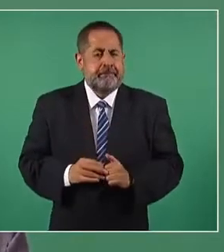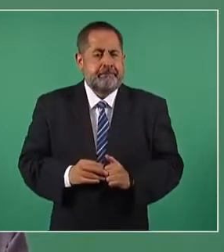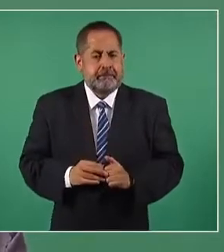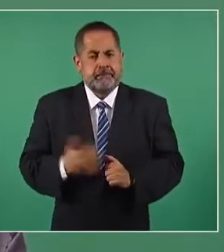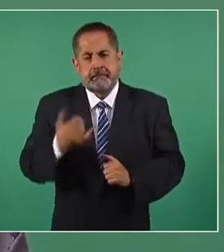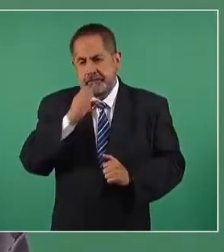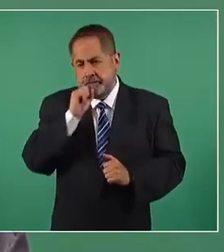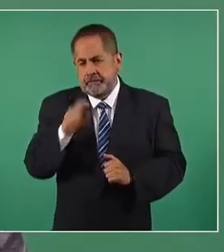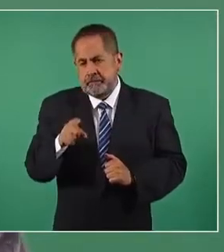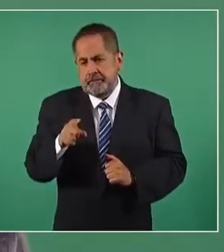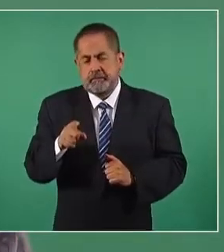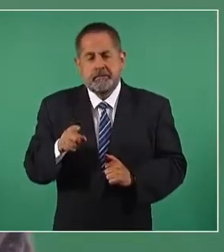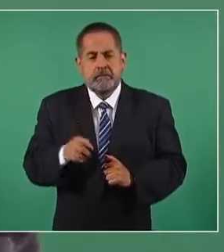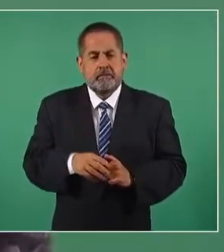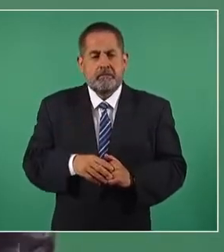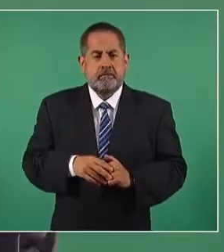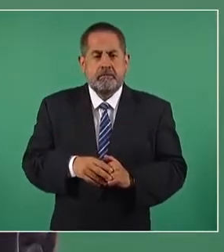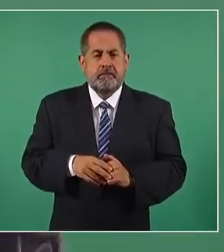y que